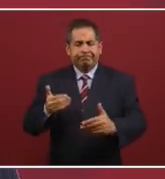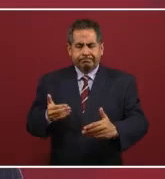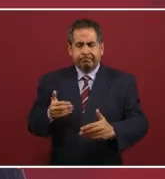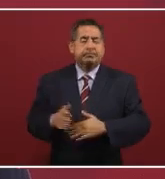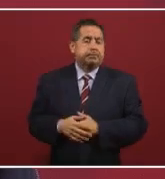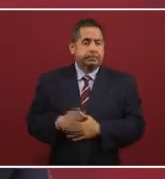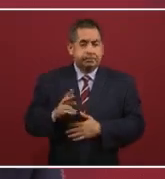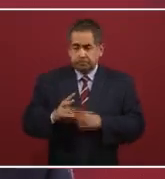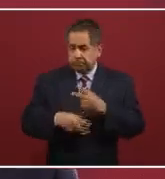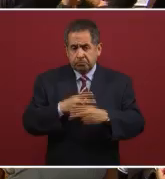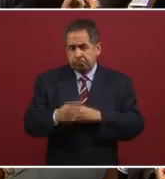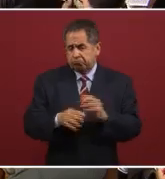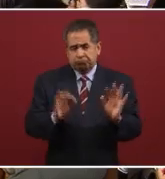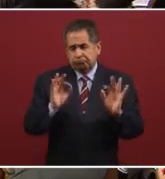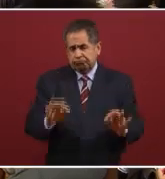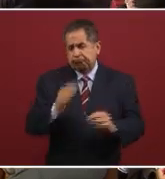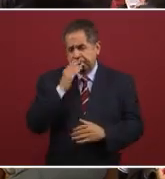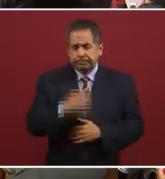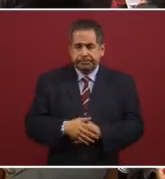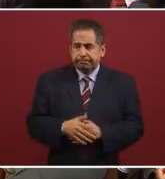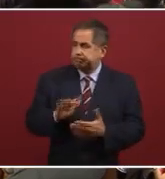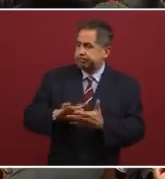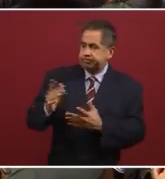bien. Muchas gracias.